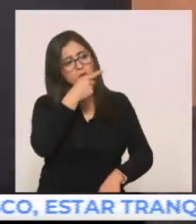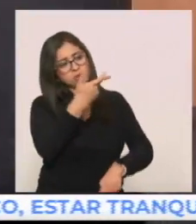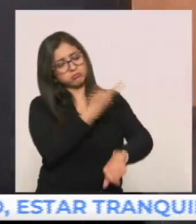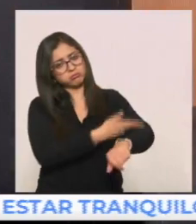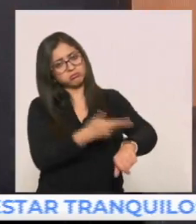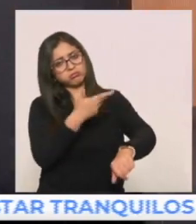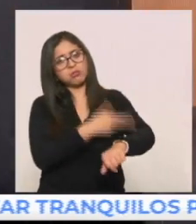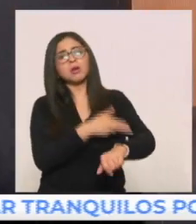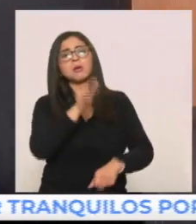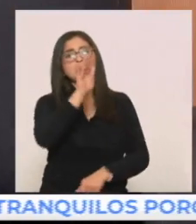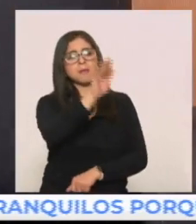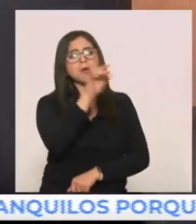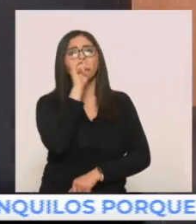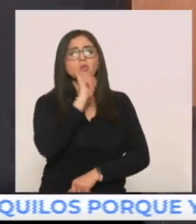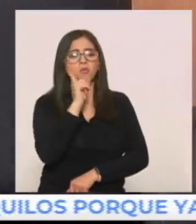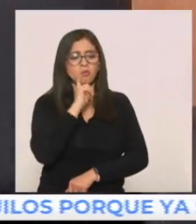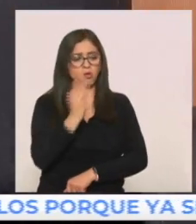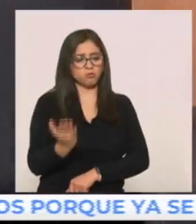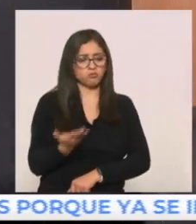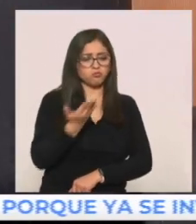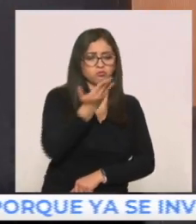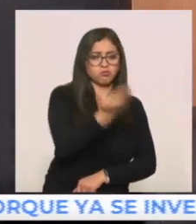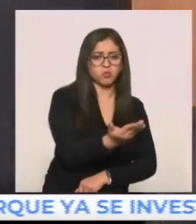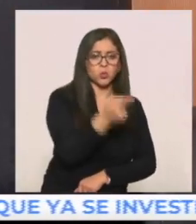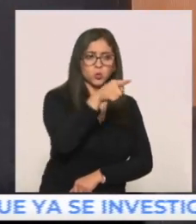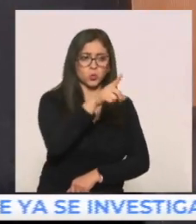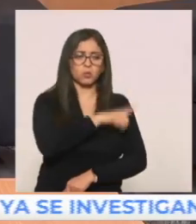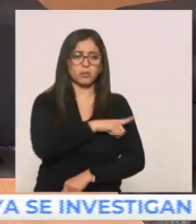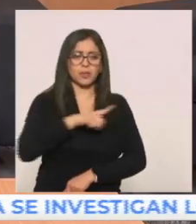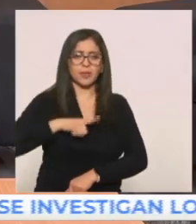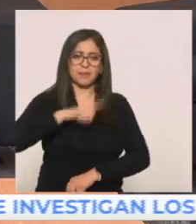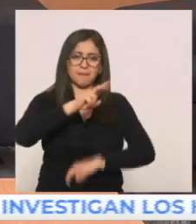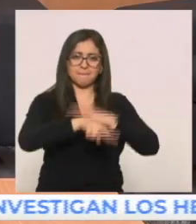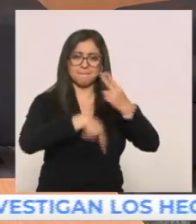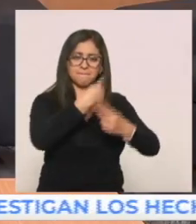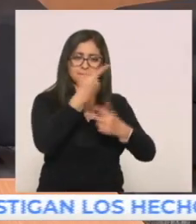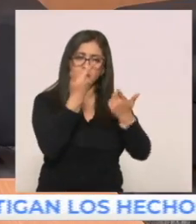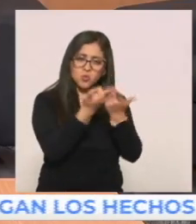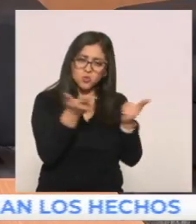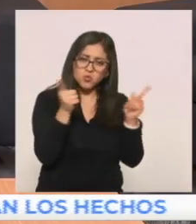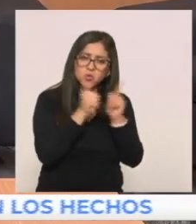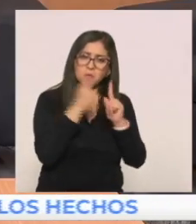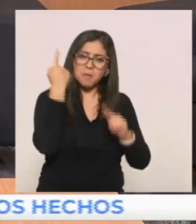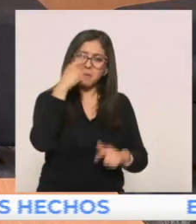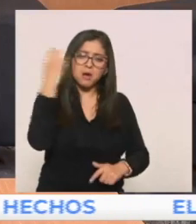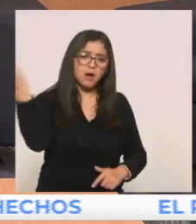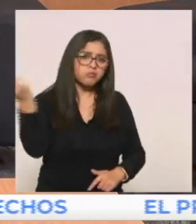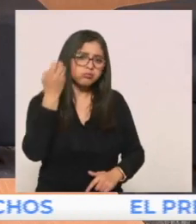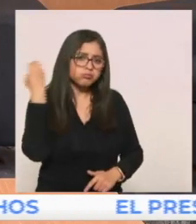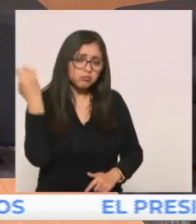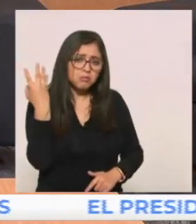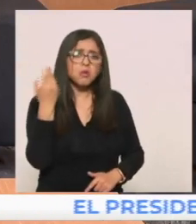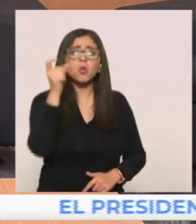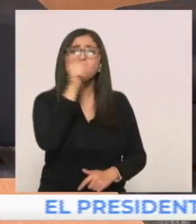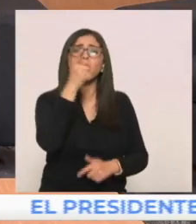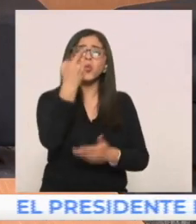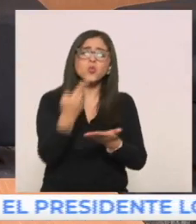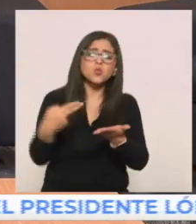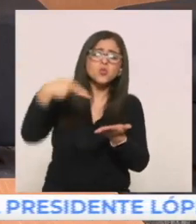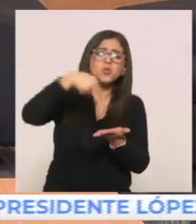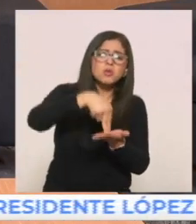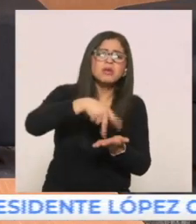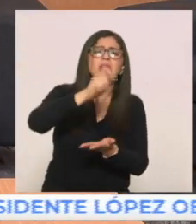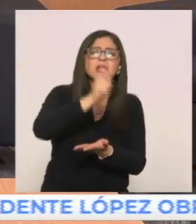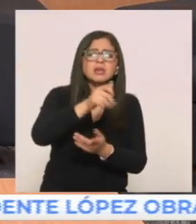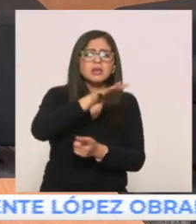Mira, encontré esto, agendas, pues ve a un grupo. Y en lo que vas a recibir del grupo es un proceso a través del cual vamos